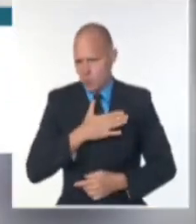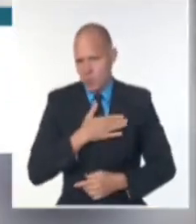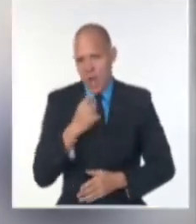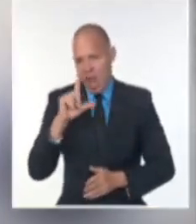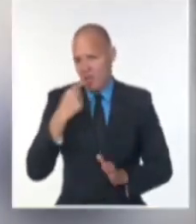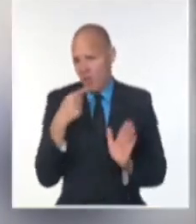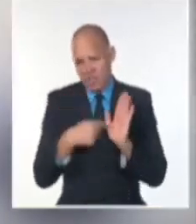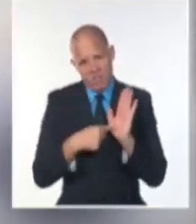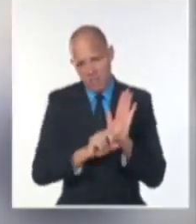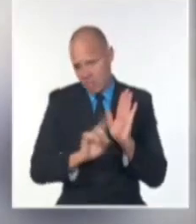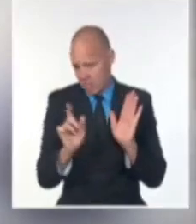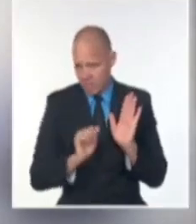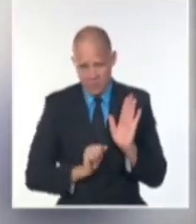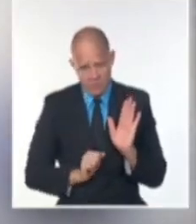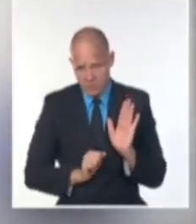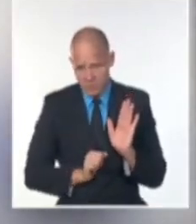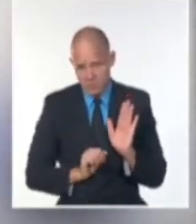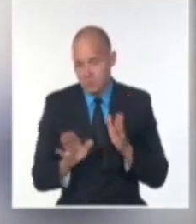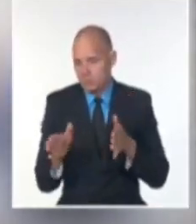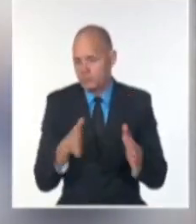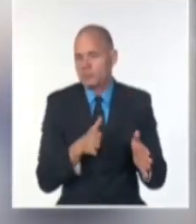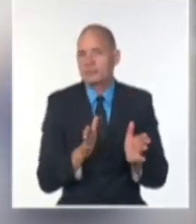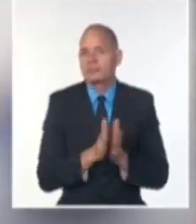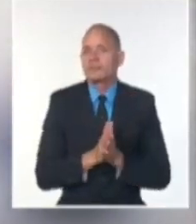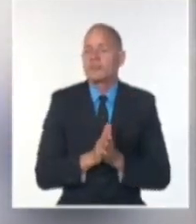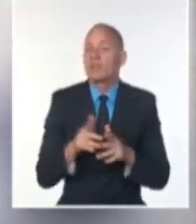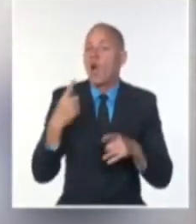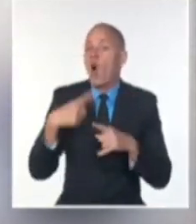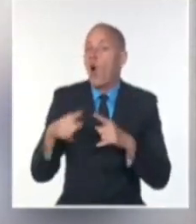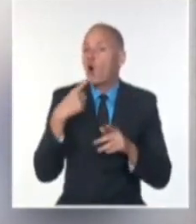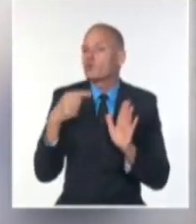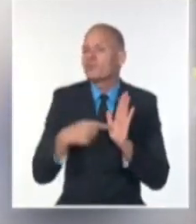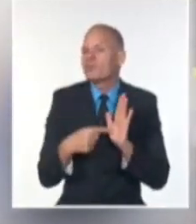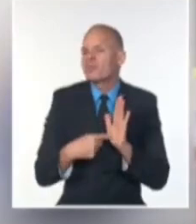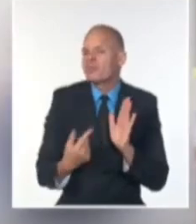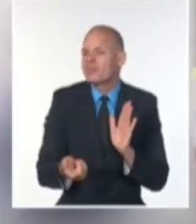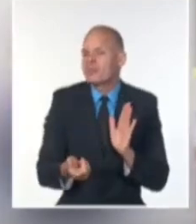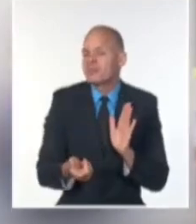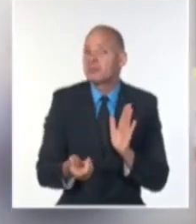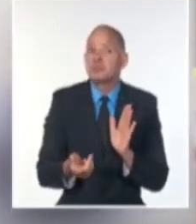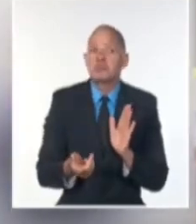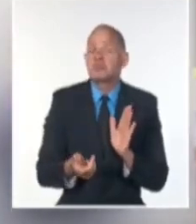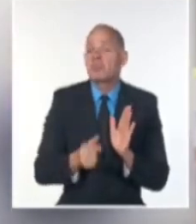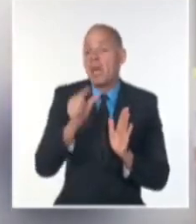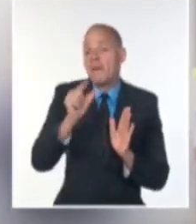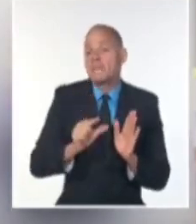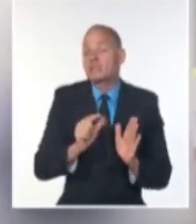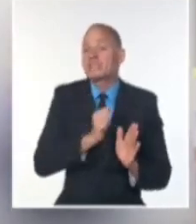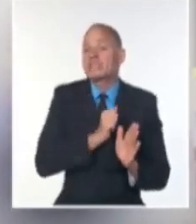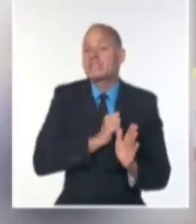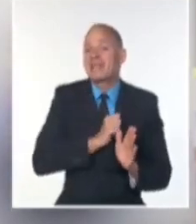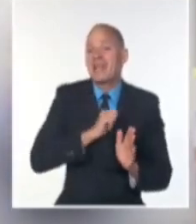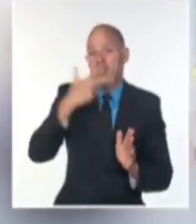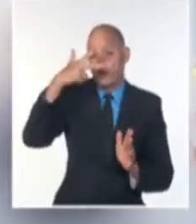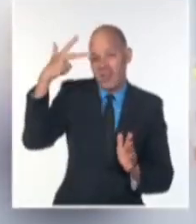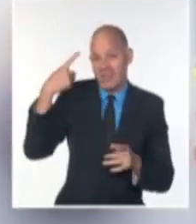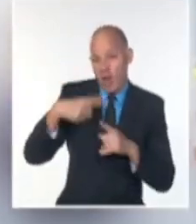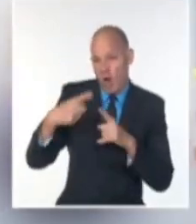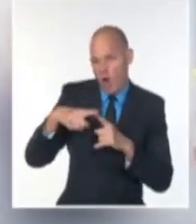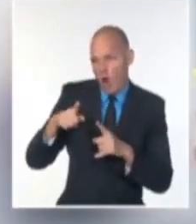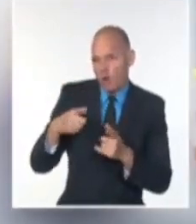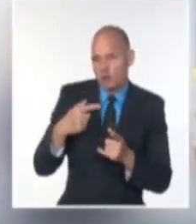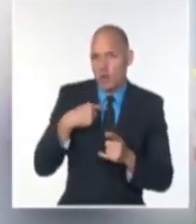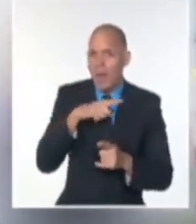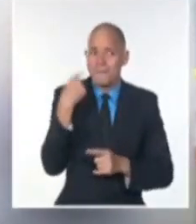primer coronel señaló, entre otros beneficios, que la adquisición de otra ciudadanía no implica la pérdida de